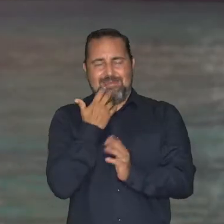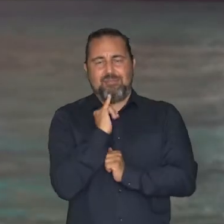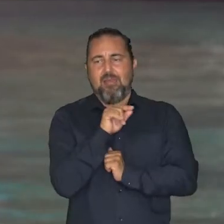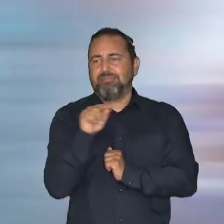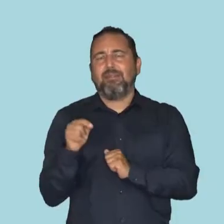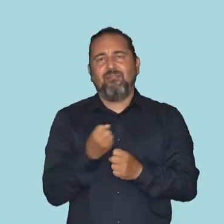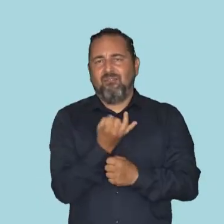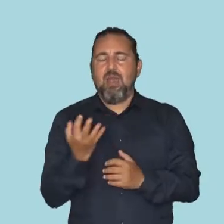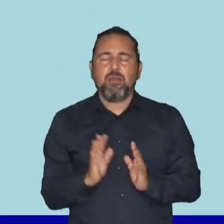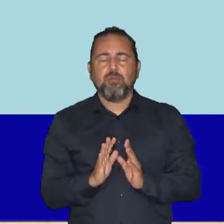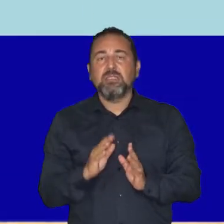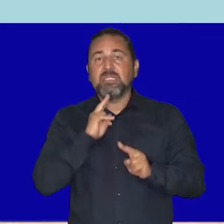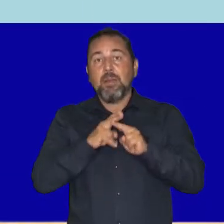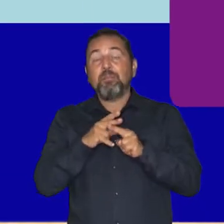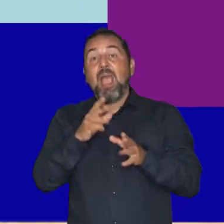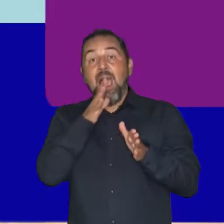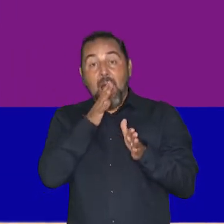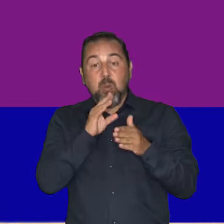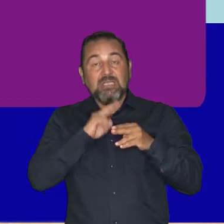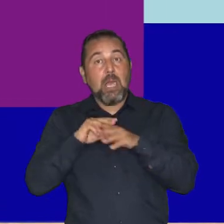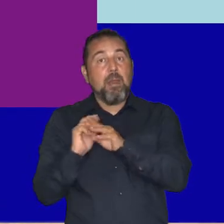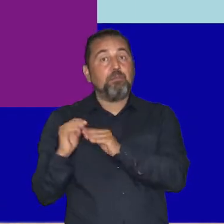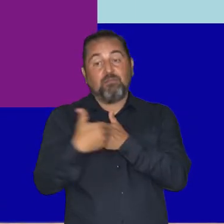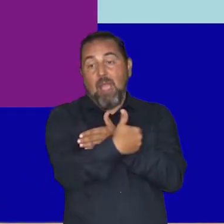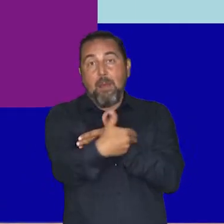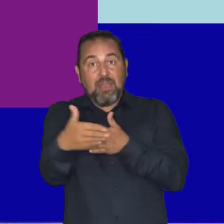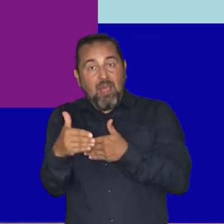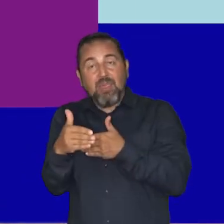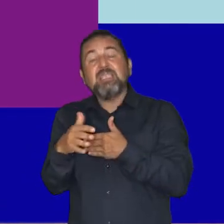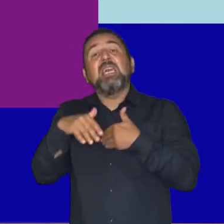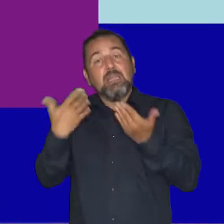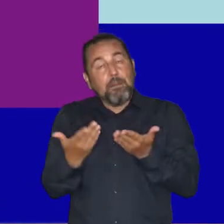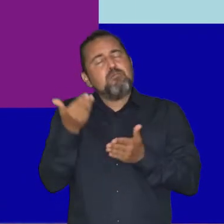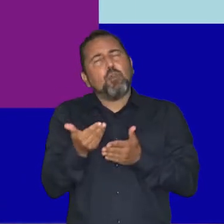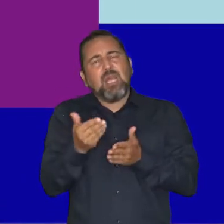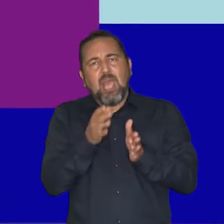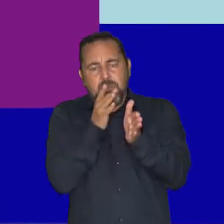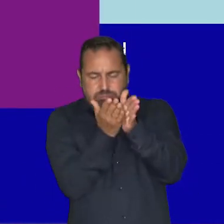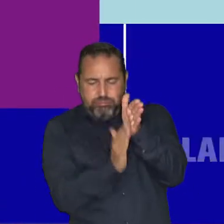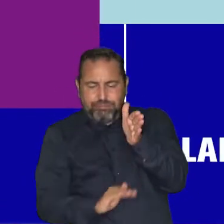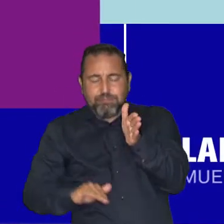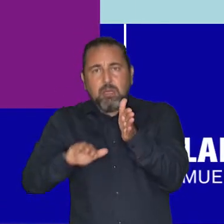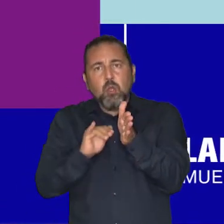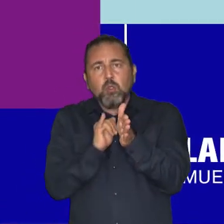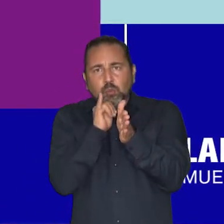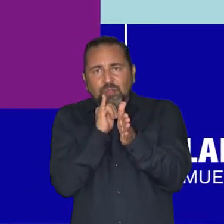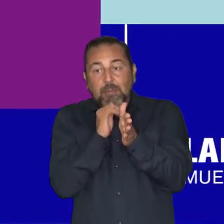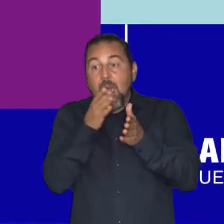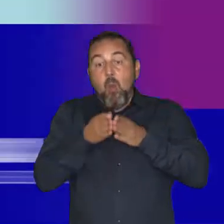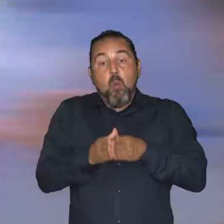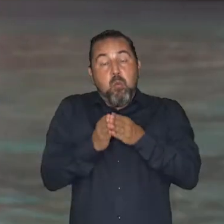ello dispondremos de aguas abrigadas y algo fundamental, calado suficiente para que los